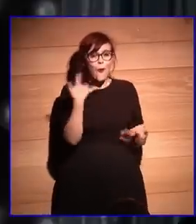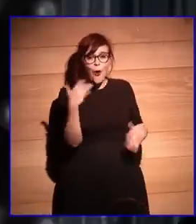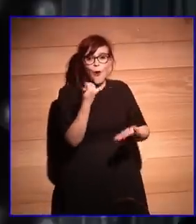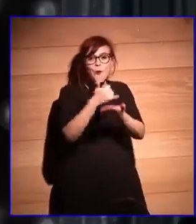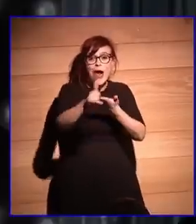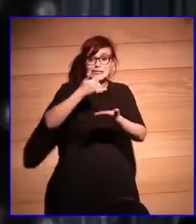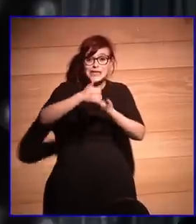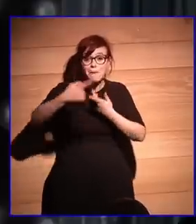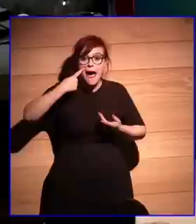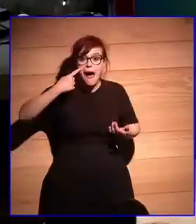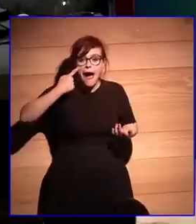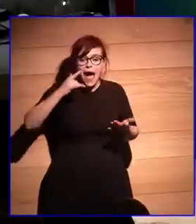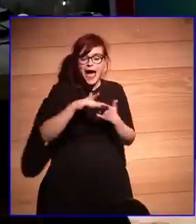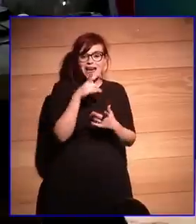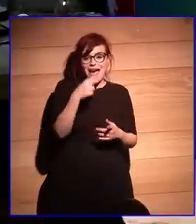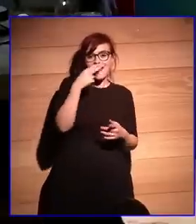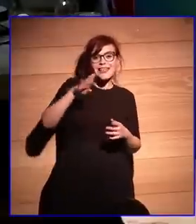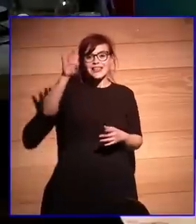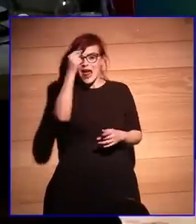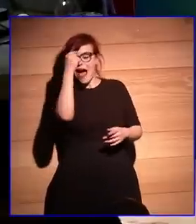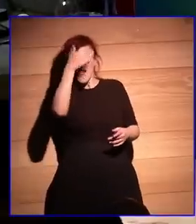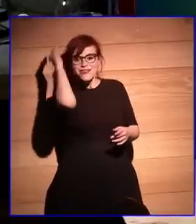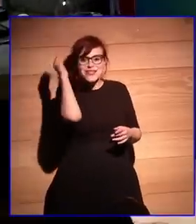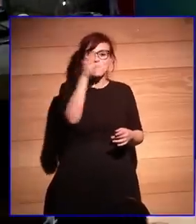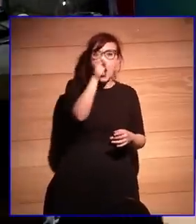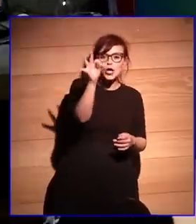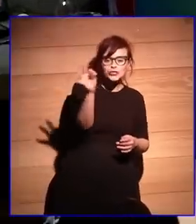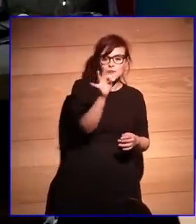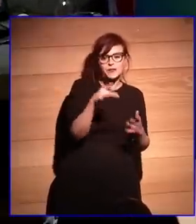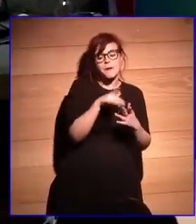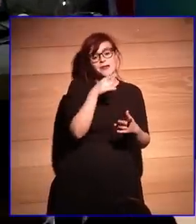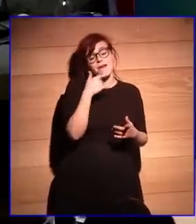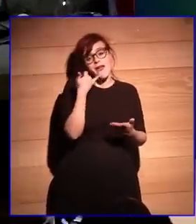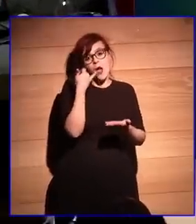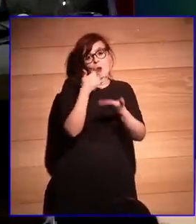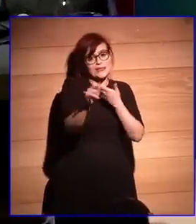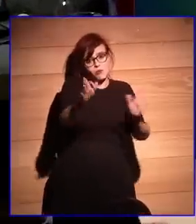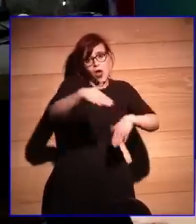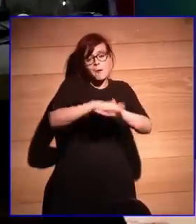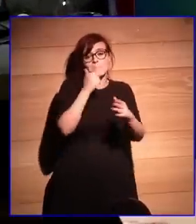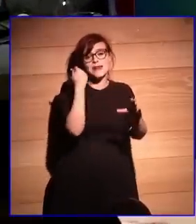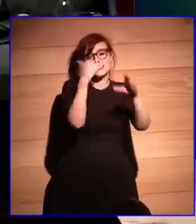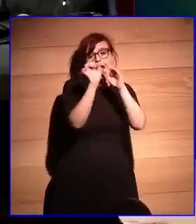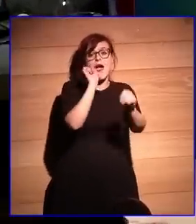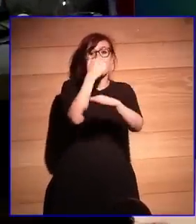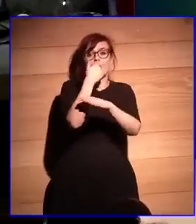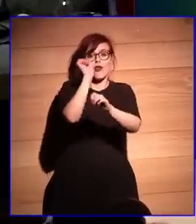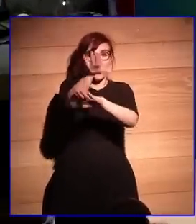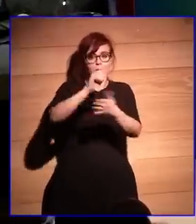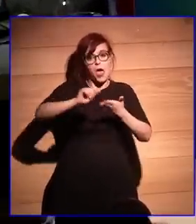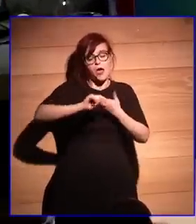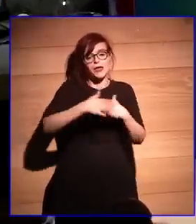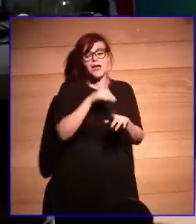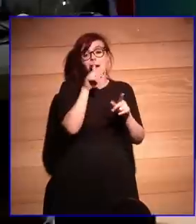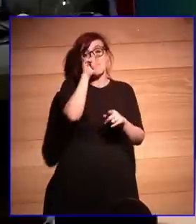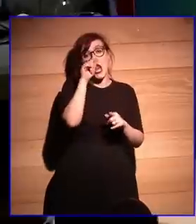WhatsApp. Hitler, Gandhi... No, en aquella época... Hecho, WhatsApp no, sería por mensaje todavía. Claro, ya. Existen, ahora. Existen, se mandaban palomas.